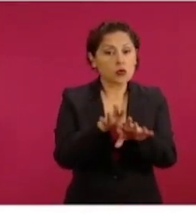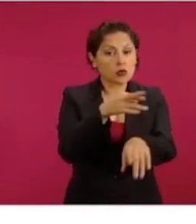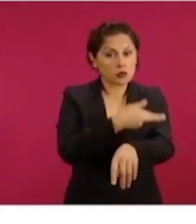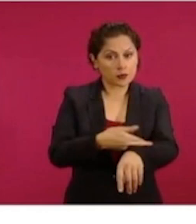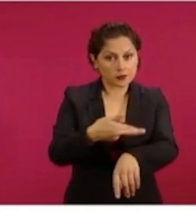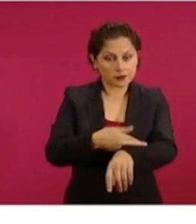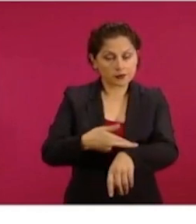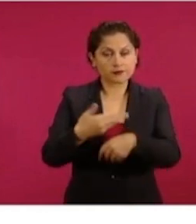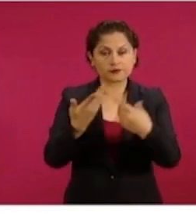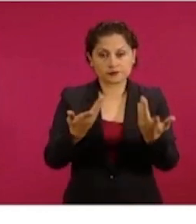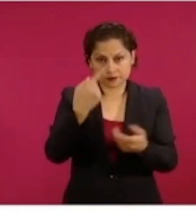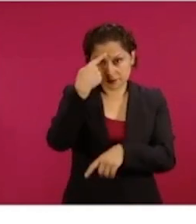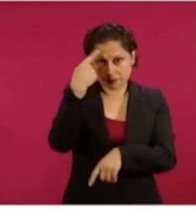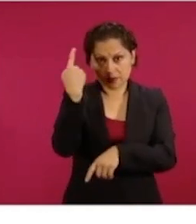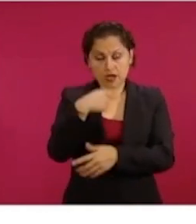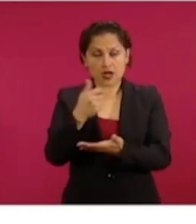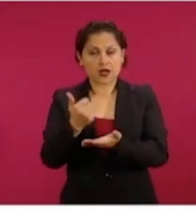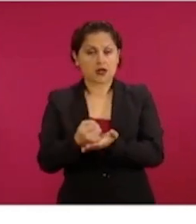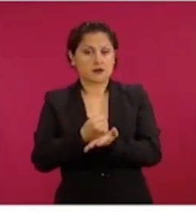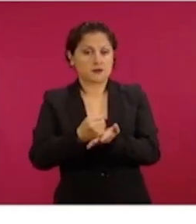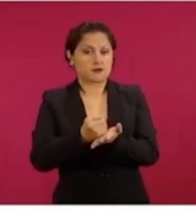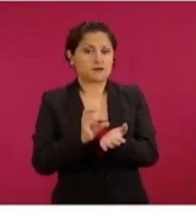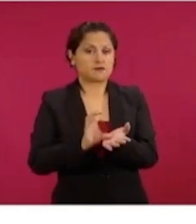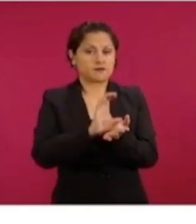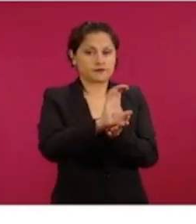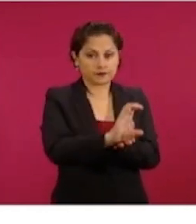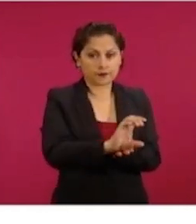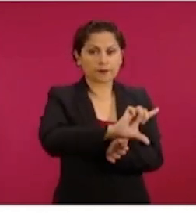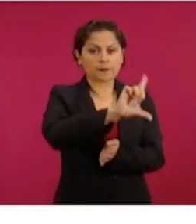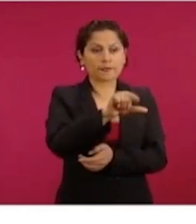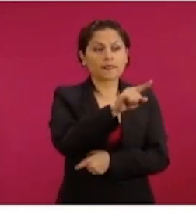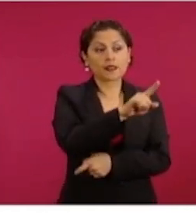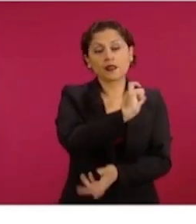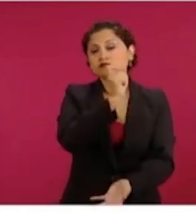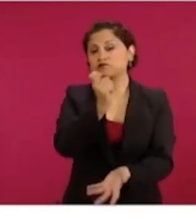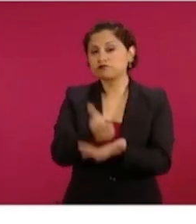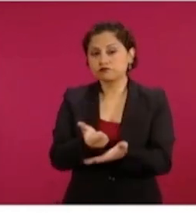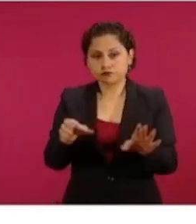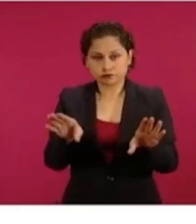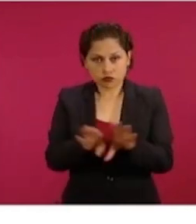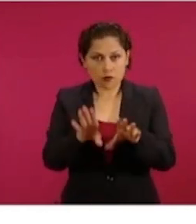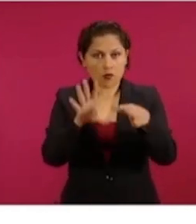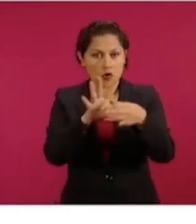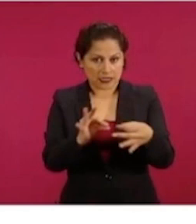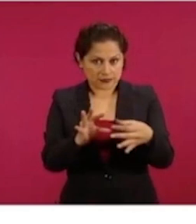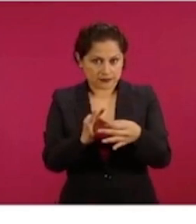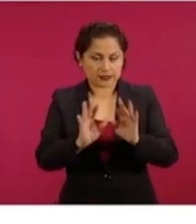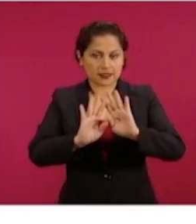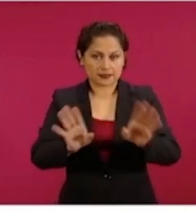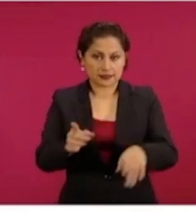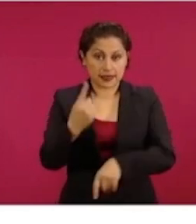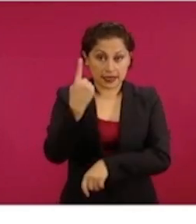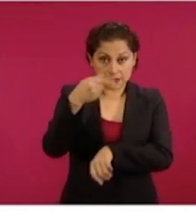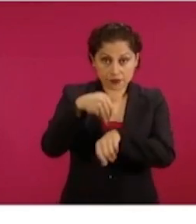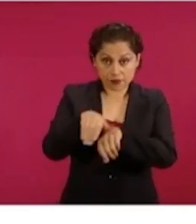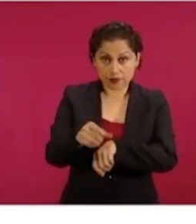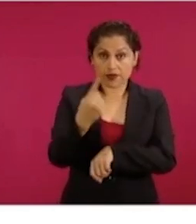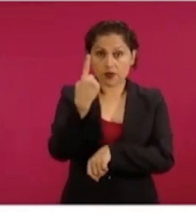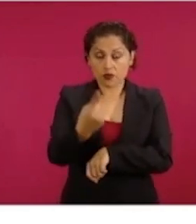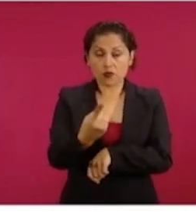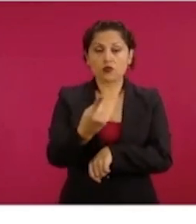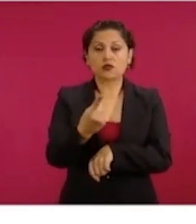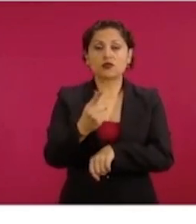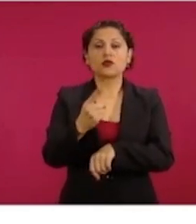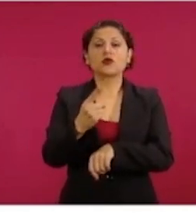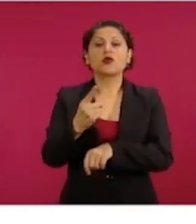con las que se otorga este apoyo, cómo se debe reembolsar. Y entonces el paso número uno, el del registro en el Censo de